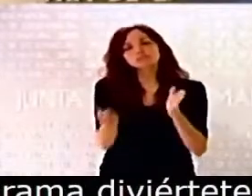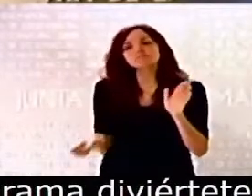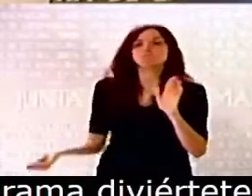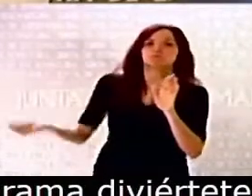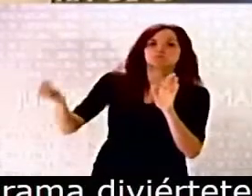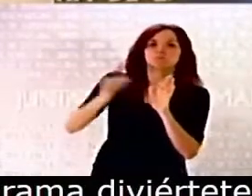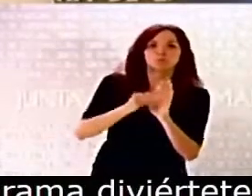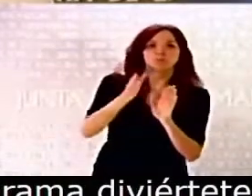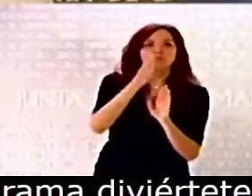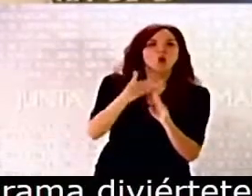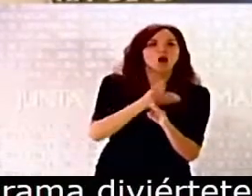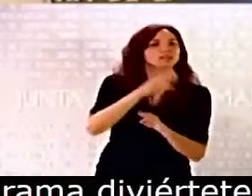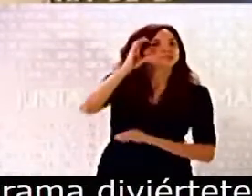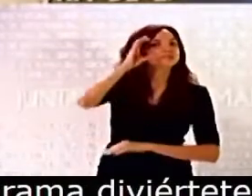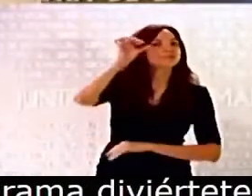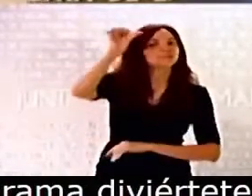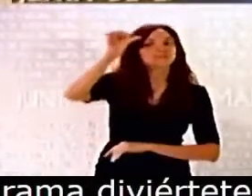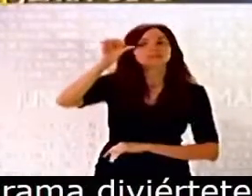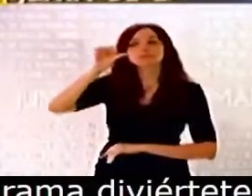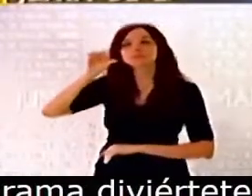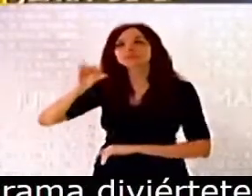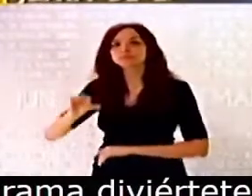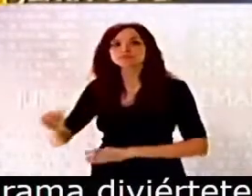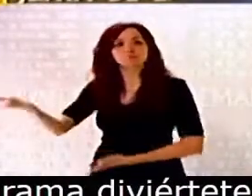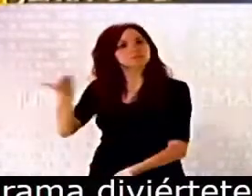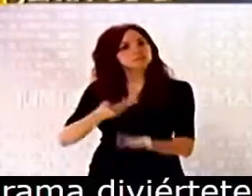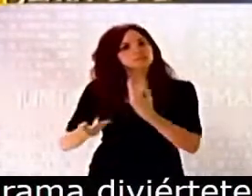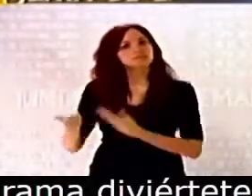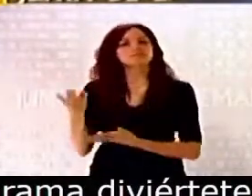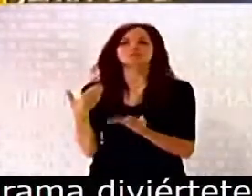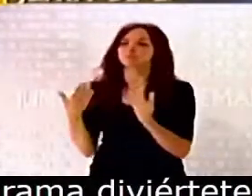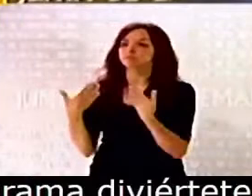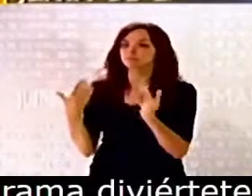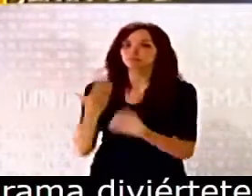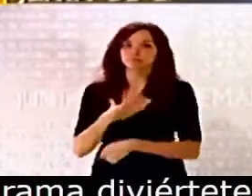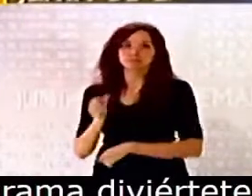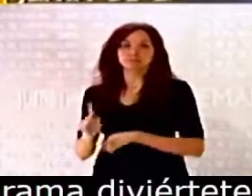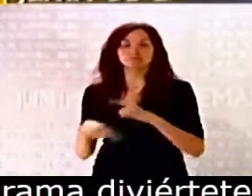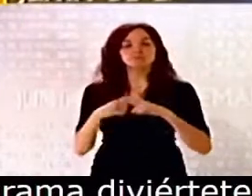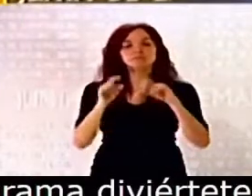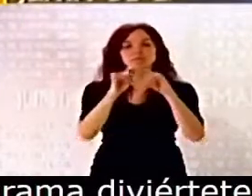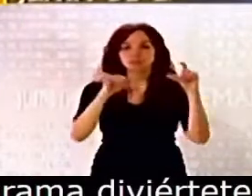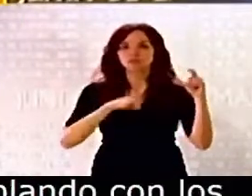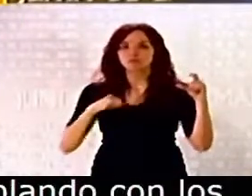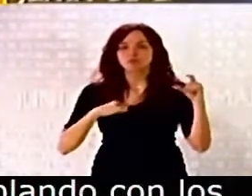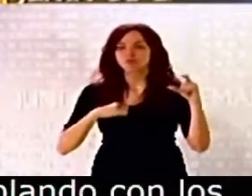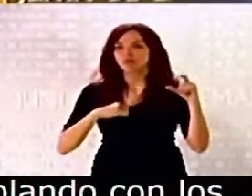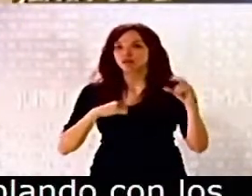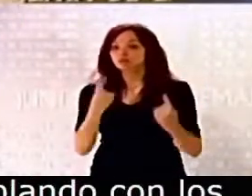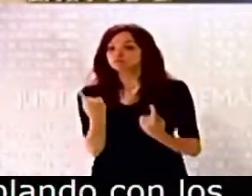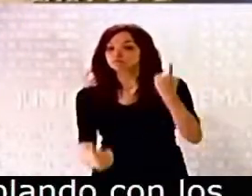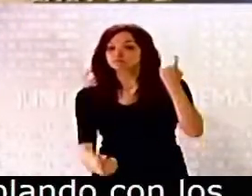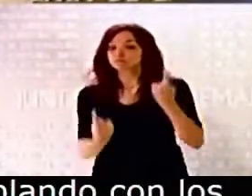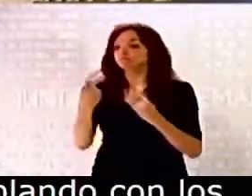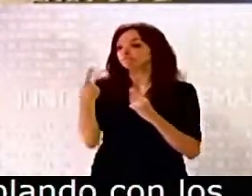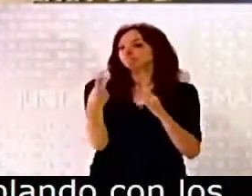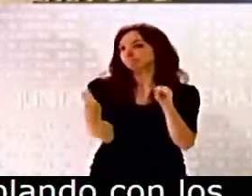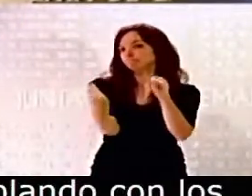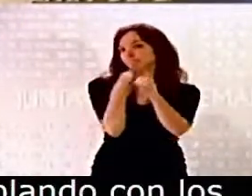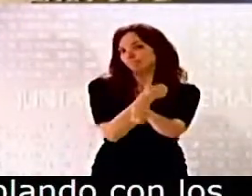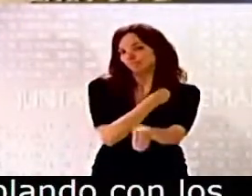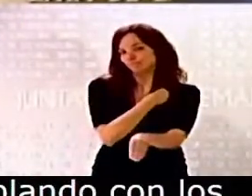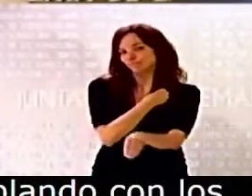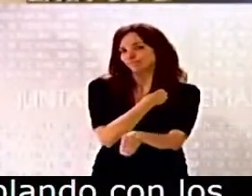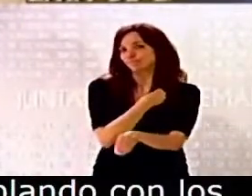la gente, hablando con los alcaldes y también con los sectores privados que algunas veces no comparten